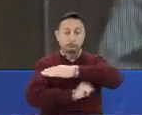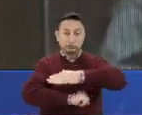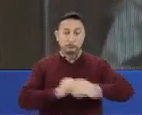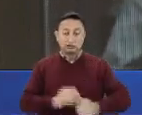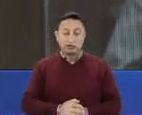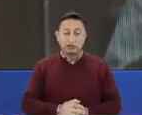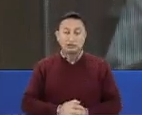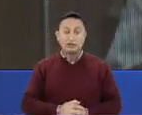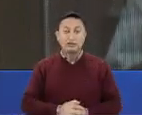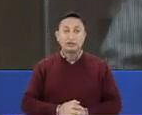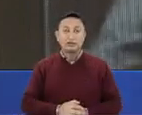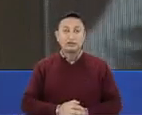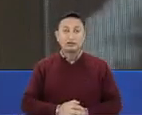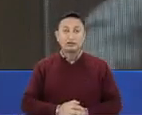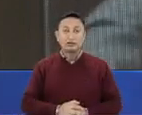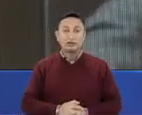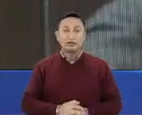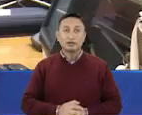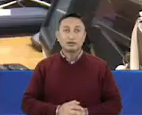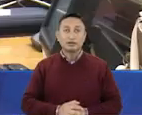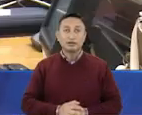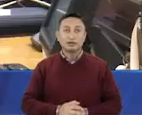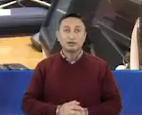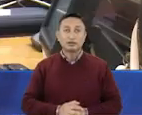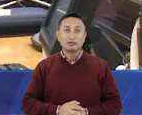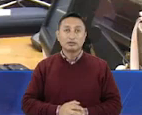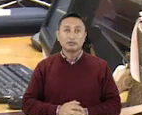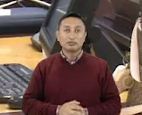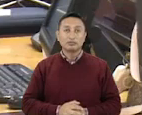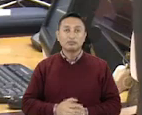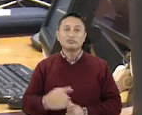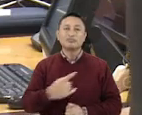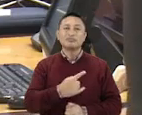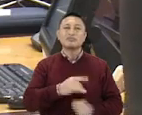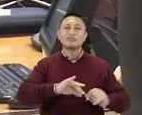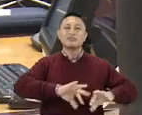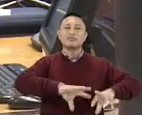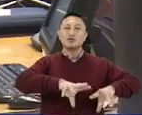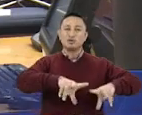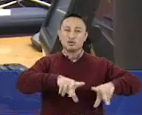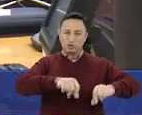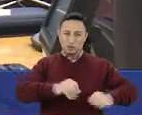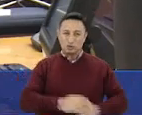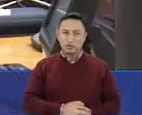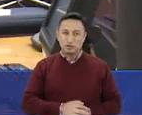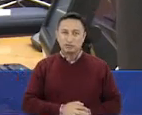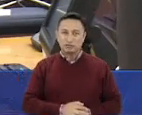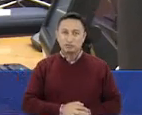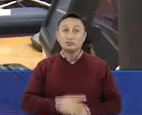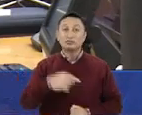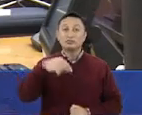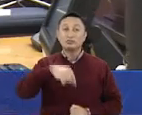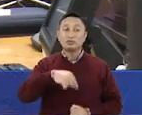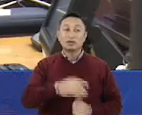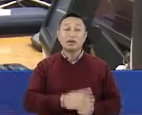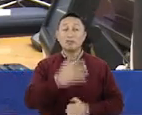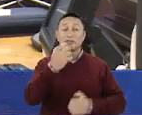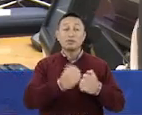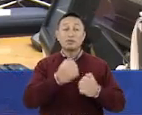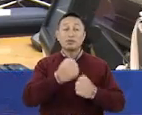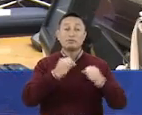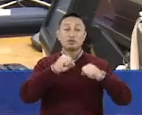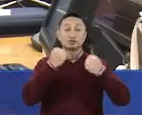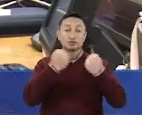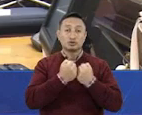de nuestras instituciones. La corrupción, sin duda alguna, ha debilitado los cimientos de